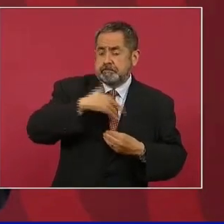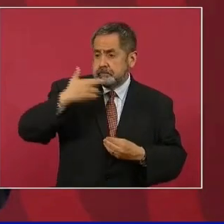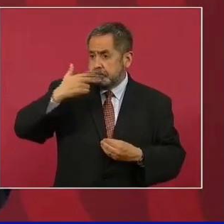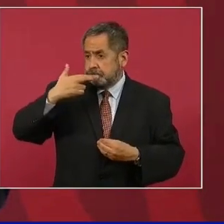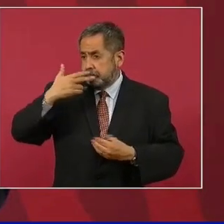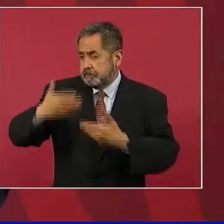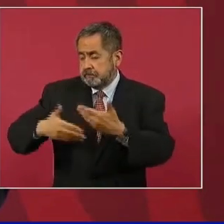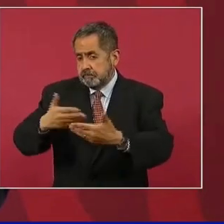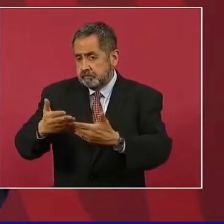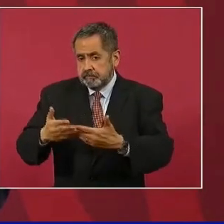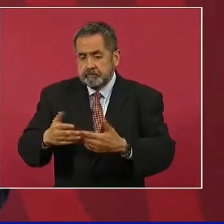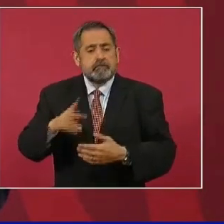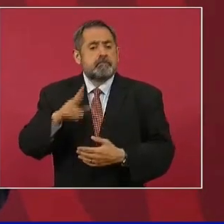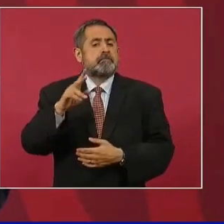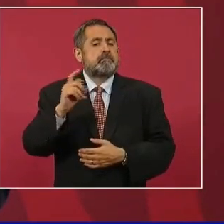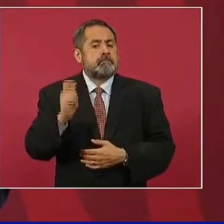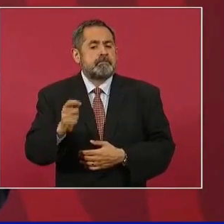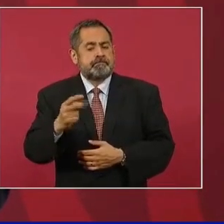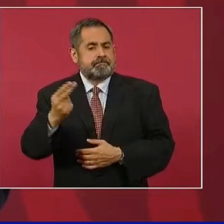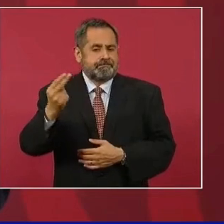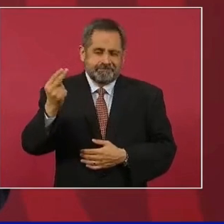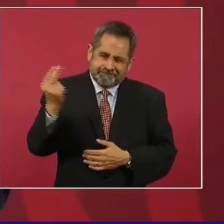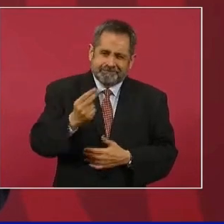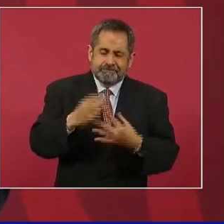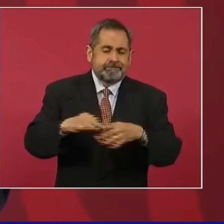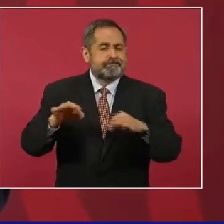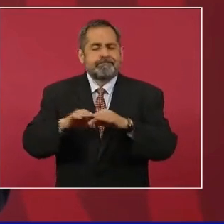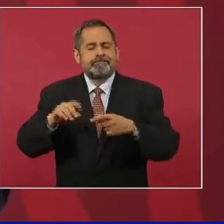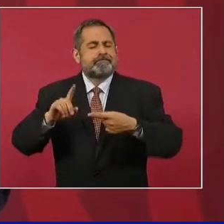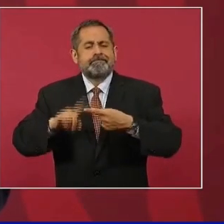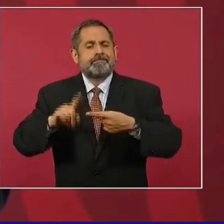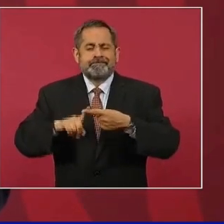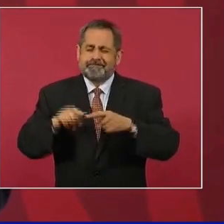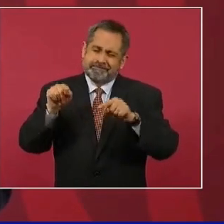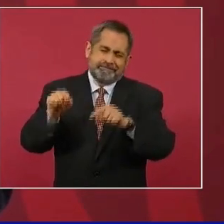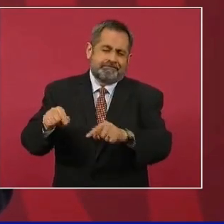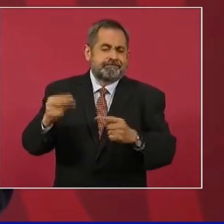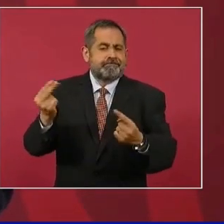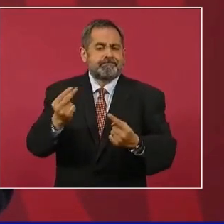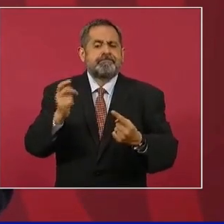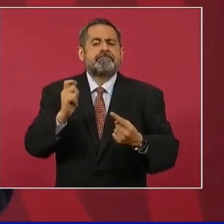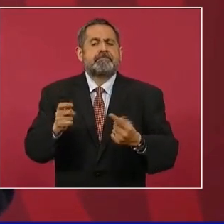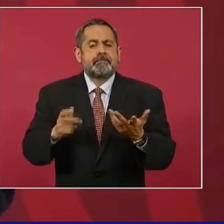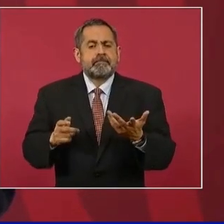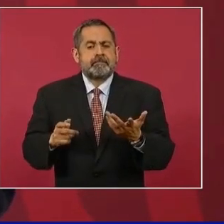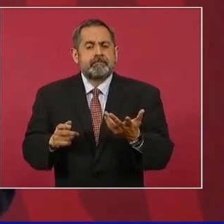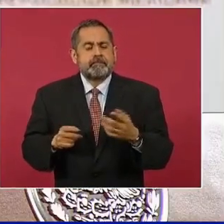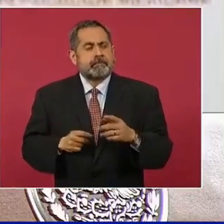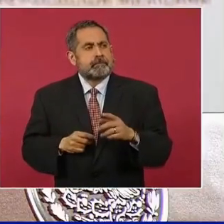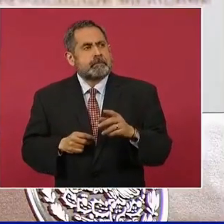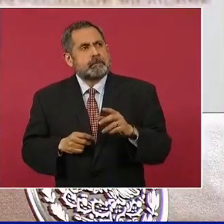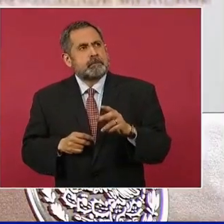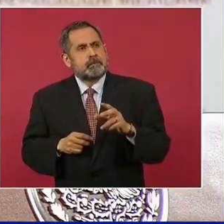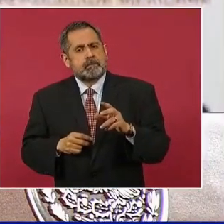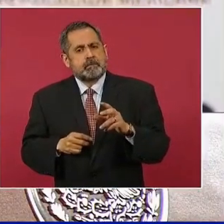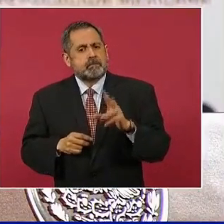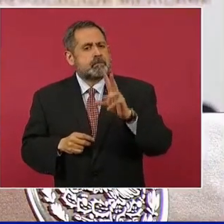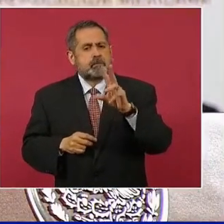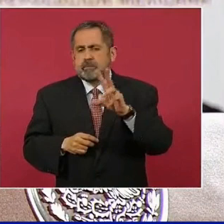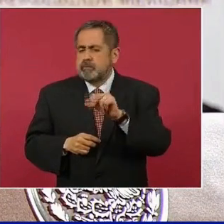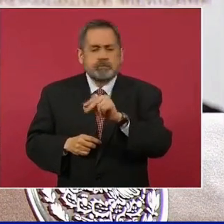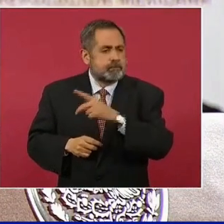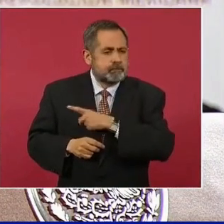se requiere, en primer lugar, que no haya